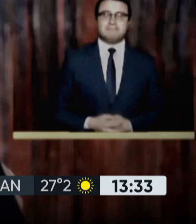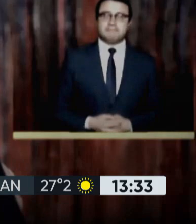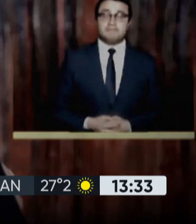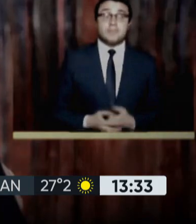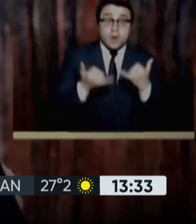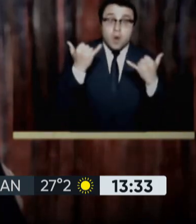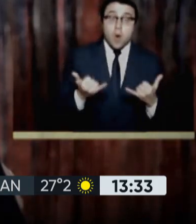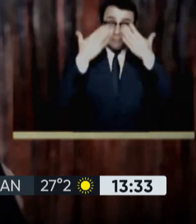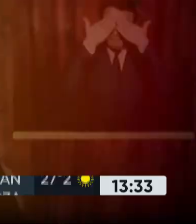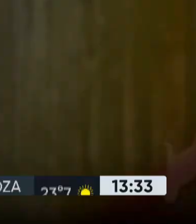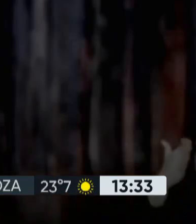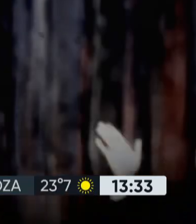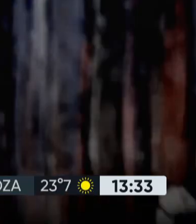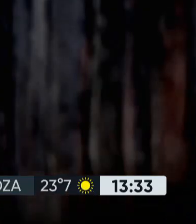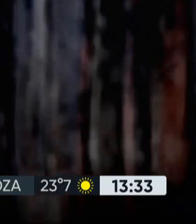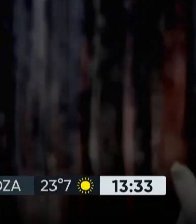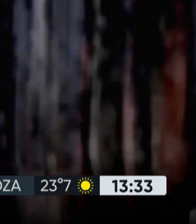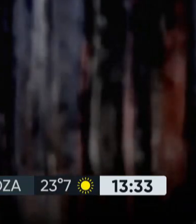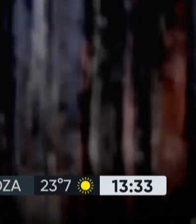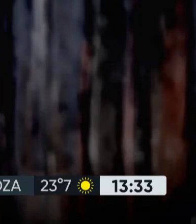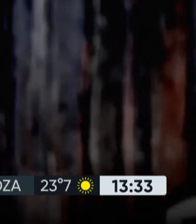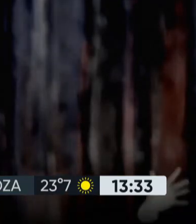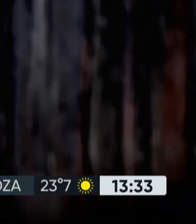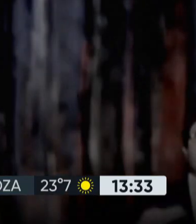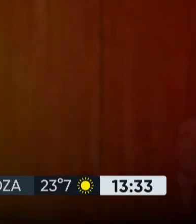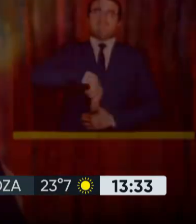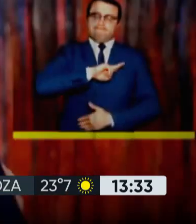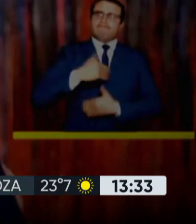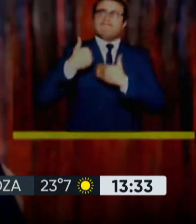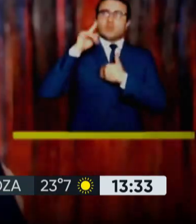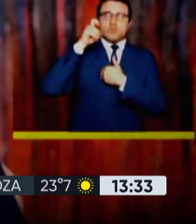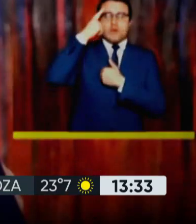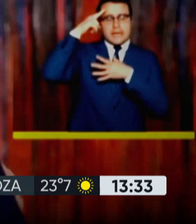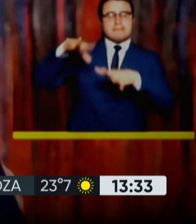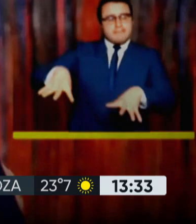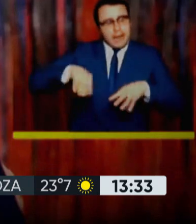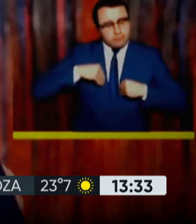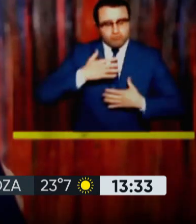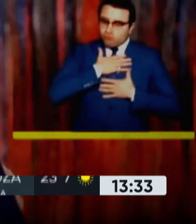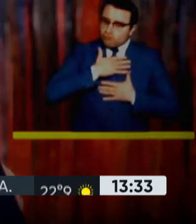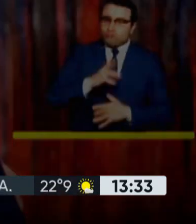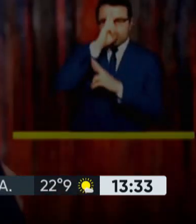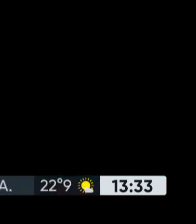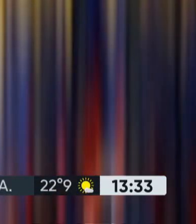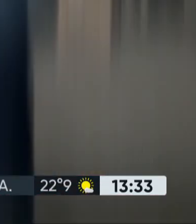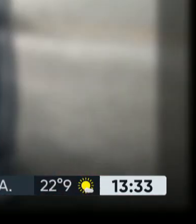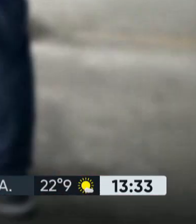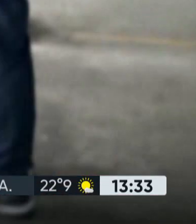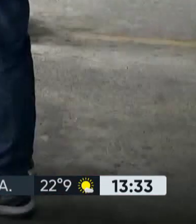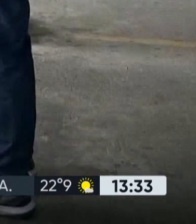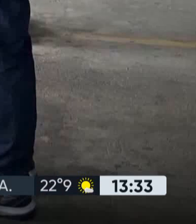la democracia se pronunció y es nuestro deber como gobernantes acatar y respetar la voz del pueblo.